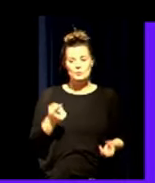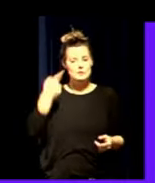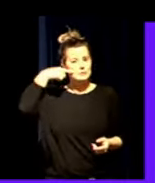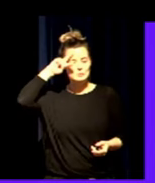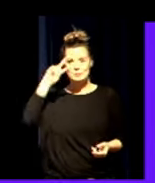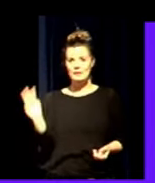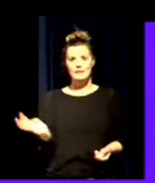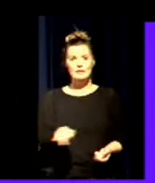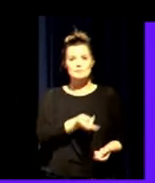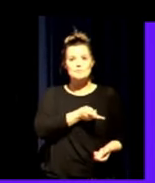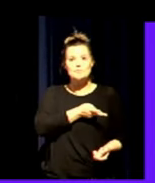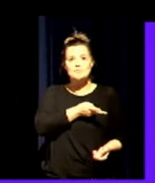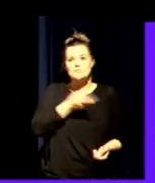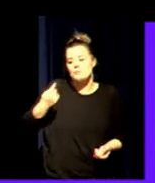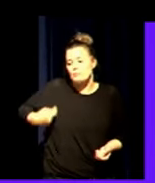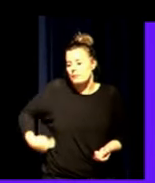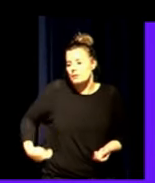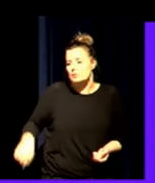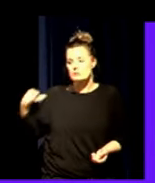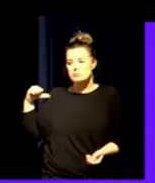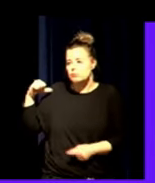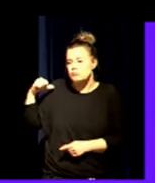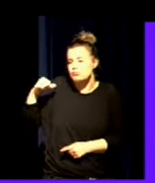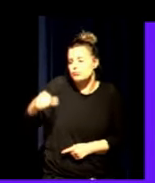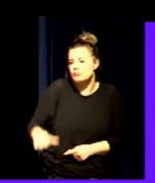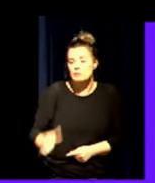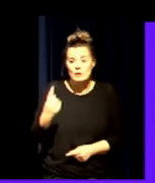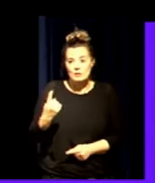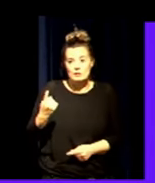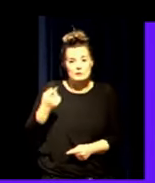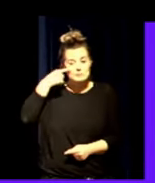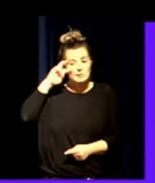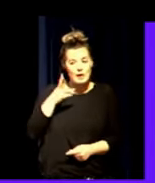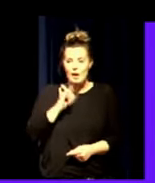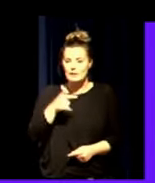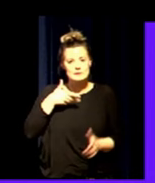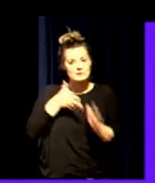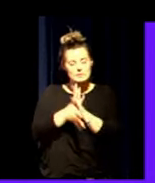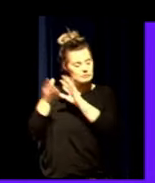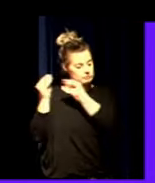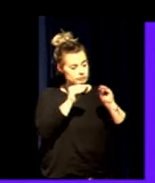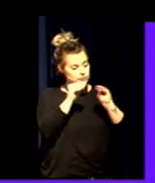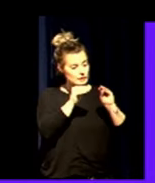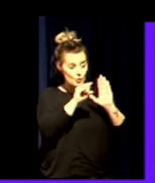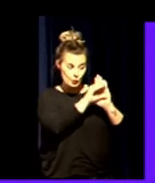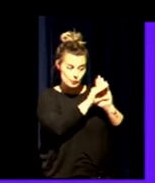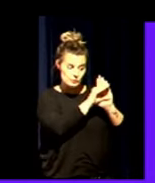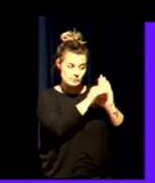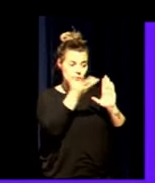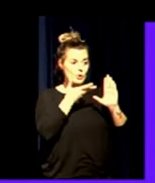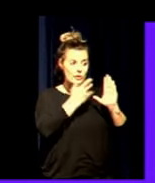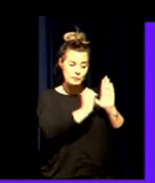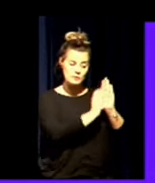experiencias profesionales de mi carrera que he tenido ha sido conformar este currículum junto a gente que no